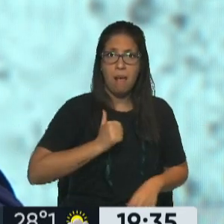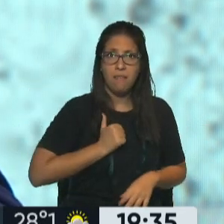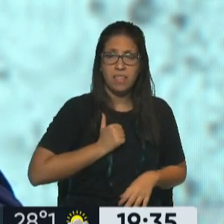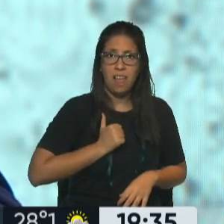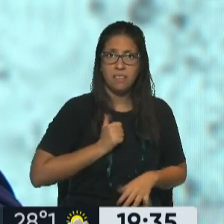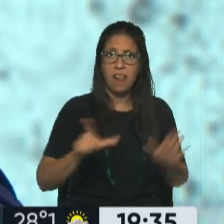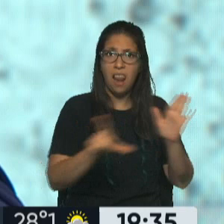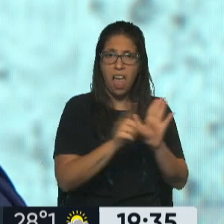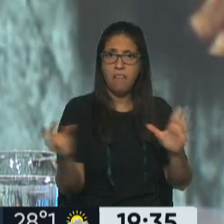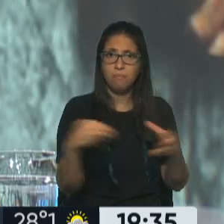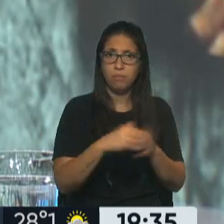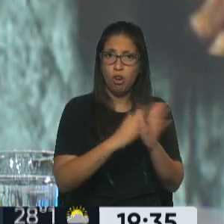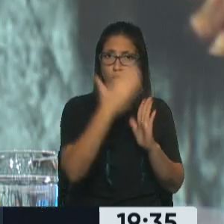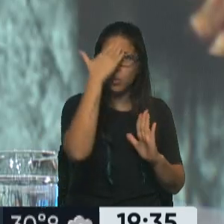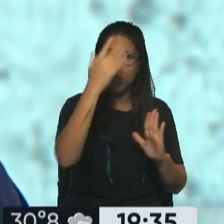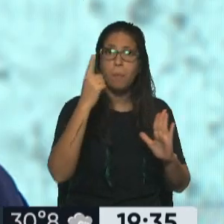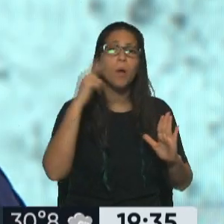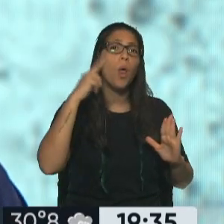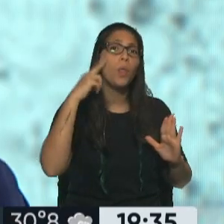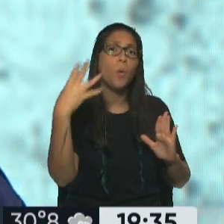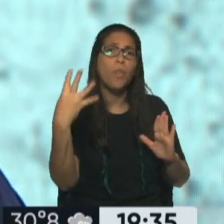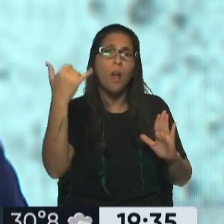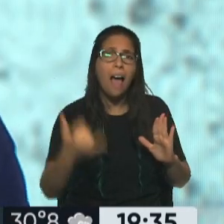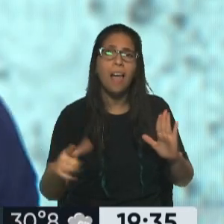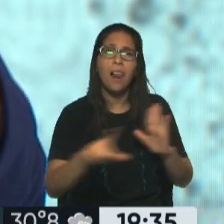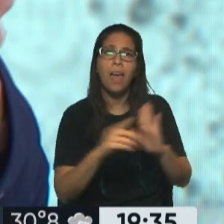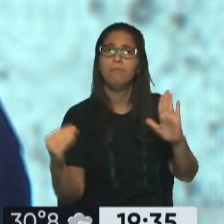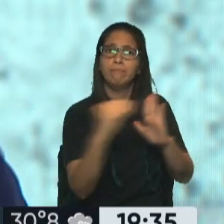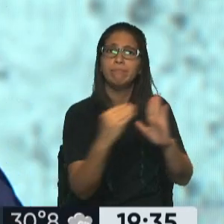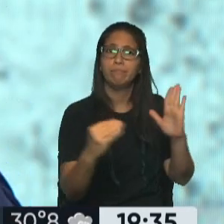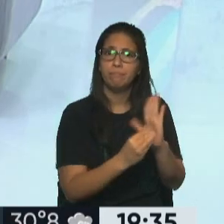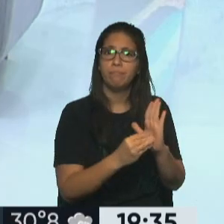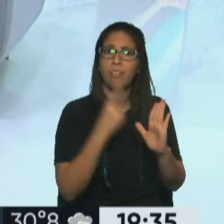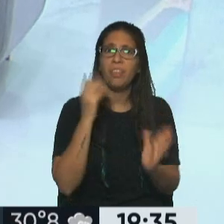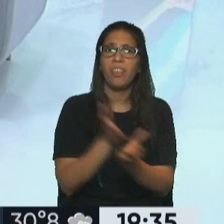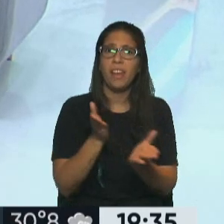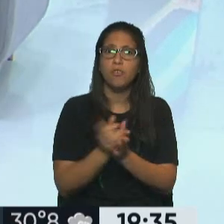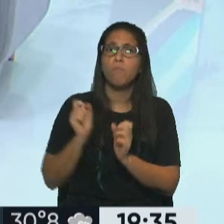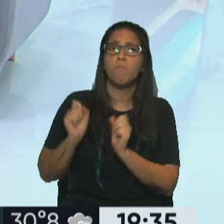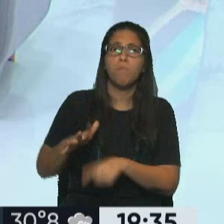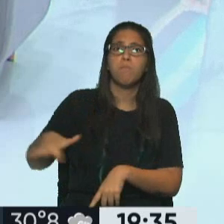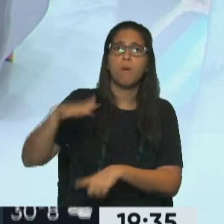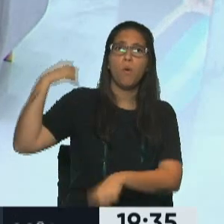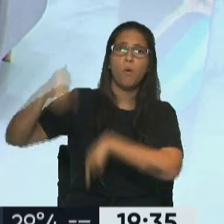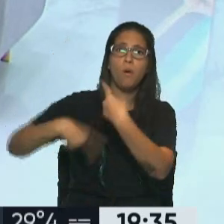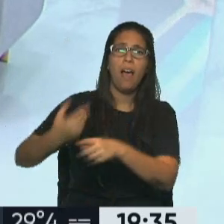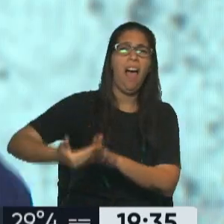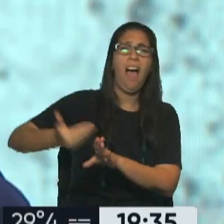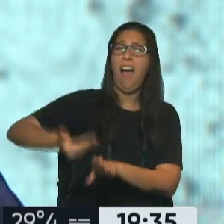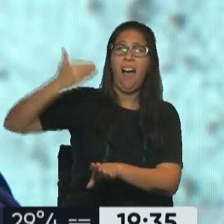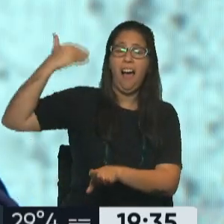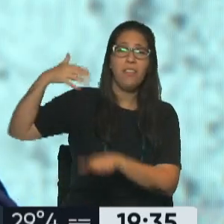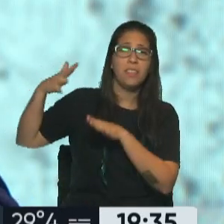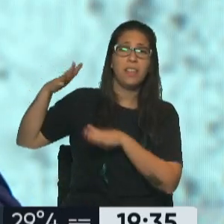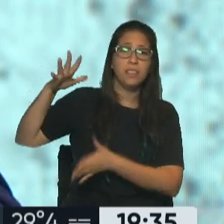es ley No es que sea un tema discutible hay una ley una constitución que establece los derechos de los pueblos originarios su preexistencia